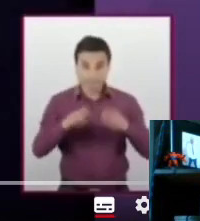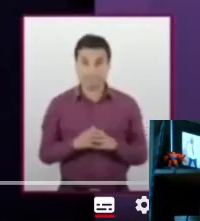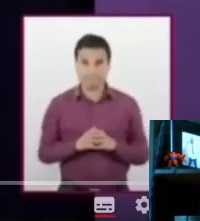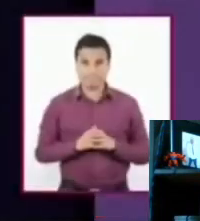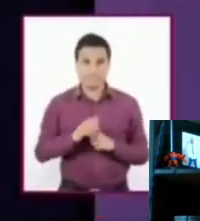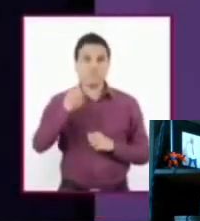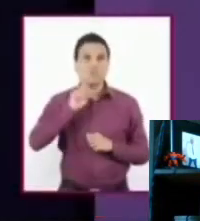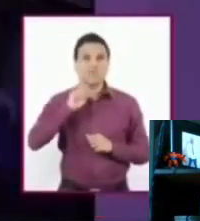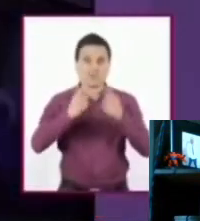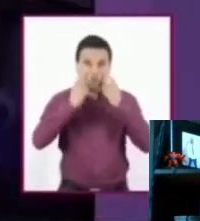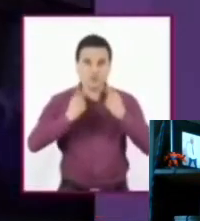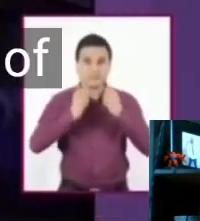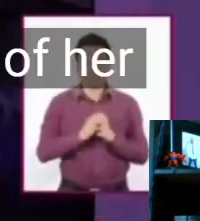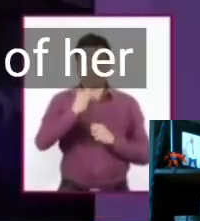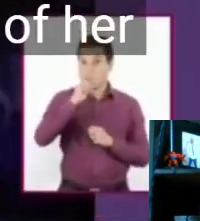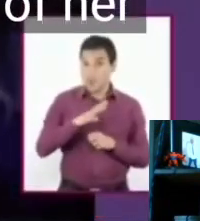sí